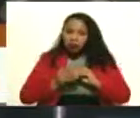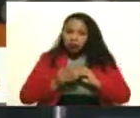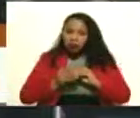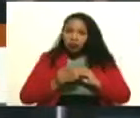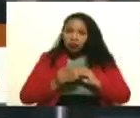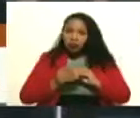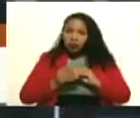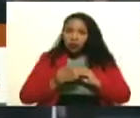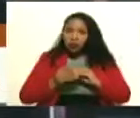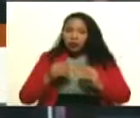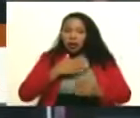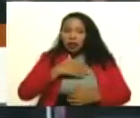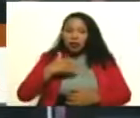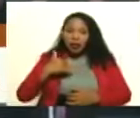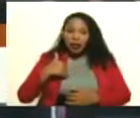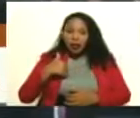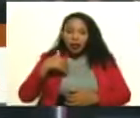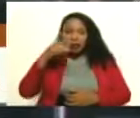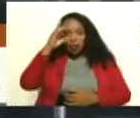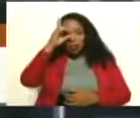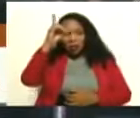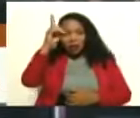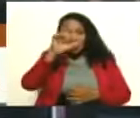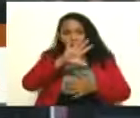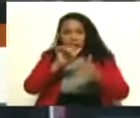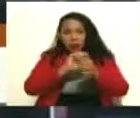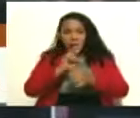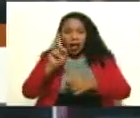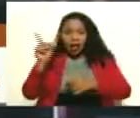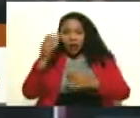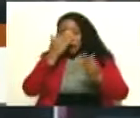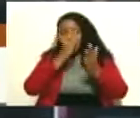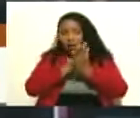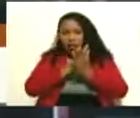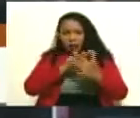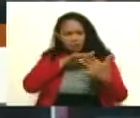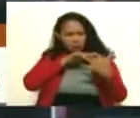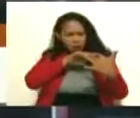vicepresidenta. Delcy ha estado al frente de esta batalla legal.